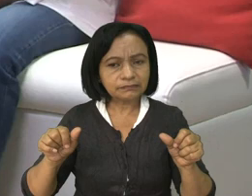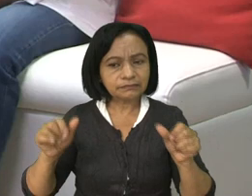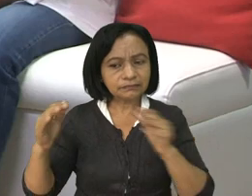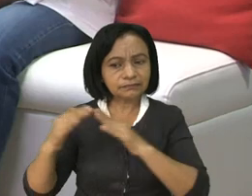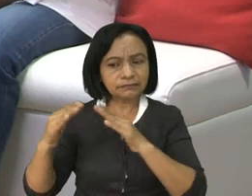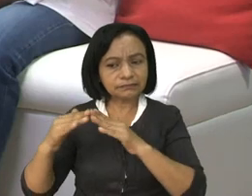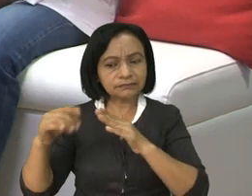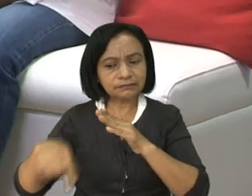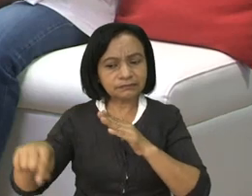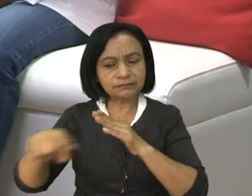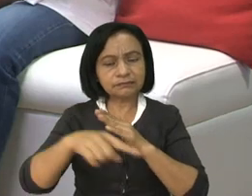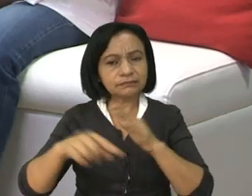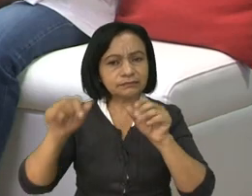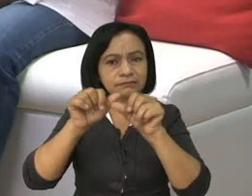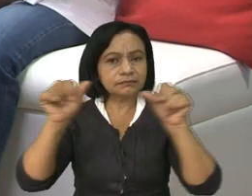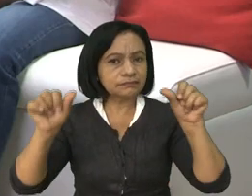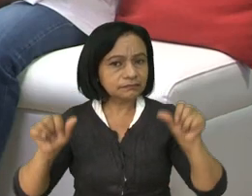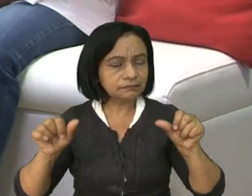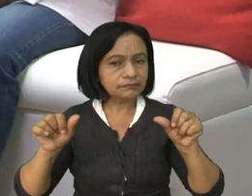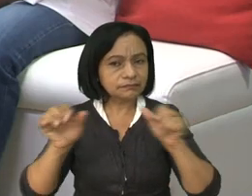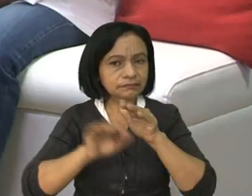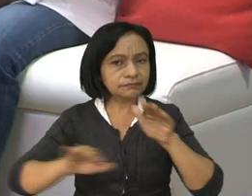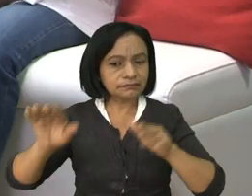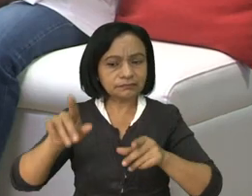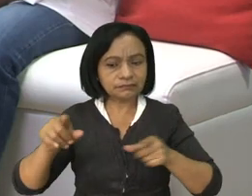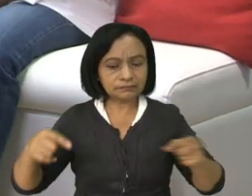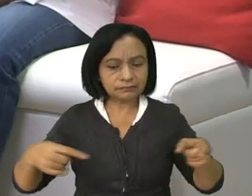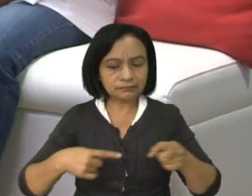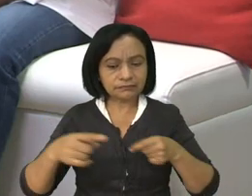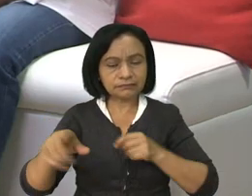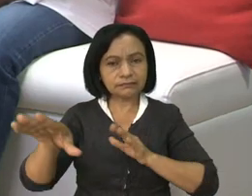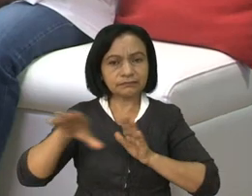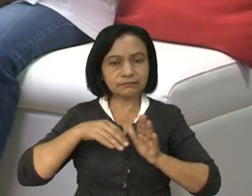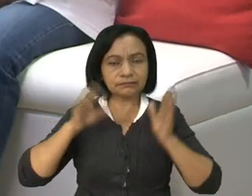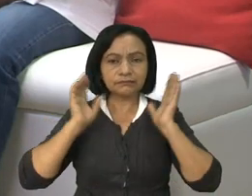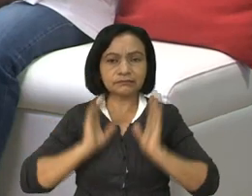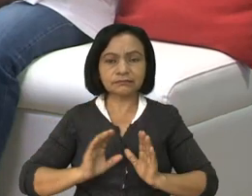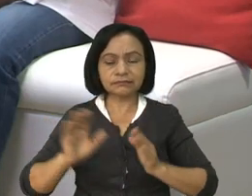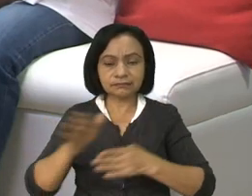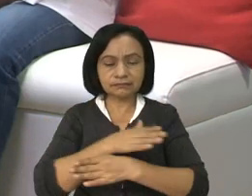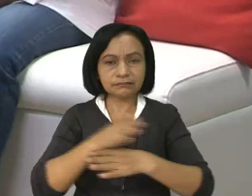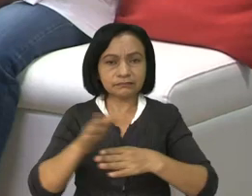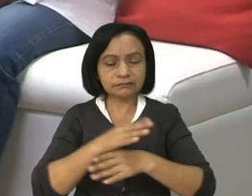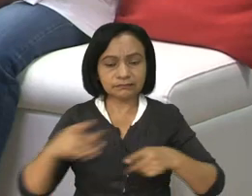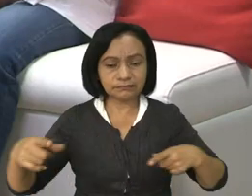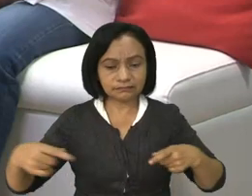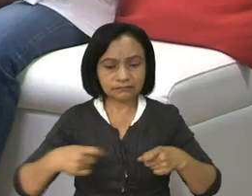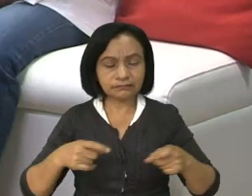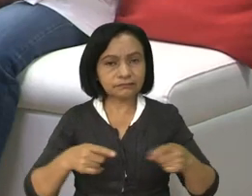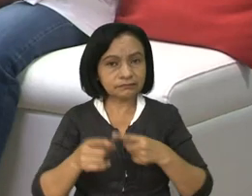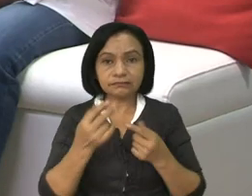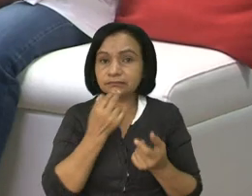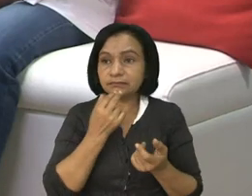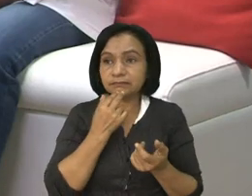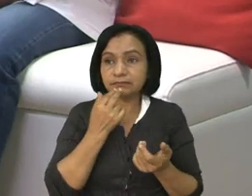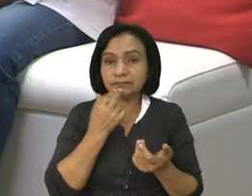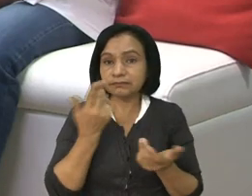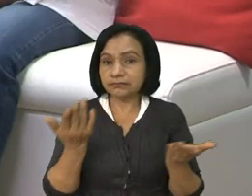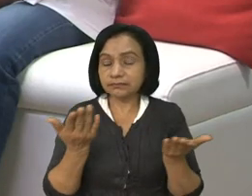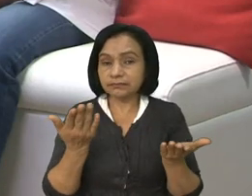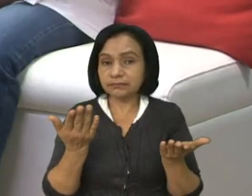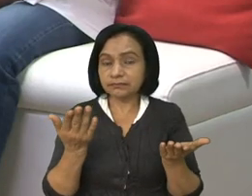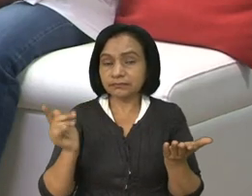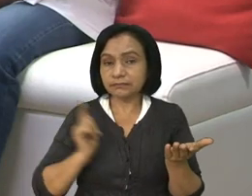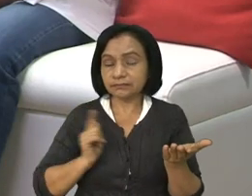domésticos, el factor de riesgo aumenta. Y el tipo de parásitos también, porque no sé si realmente los parásitos